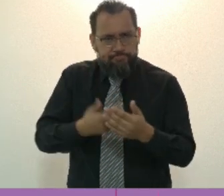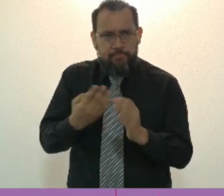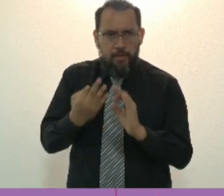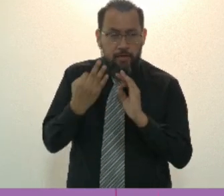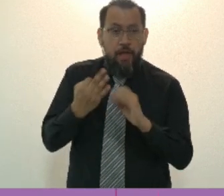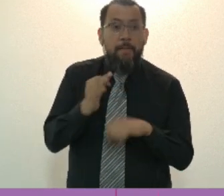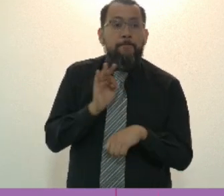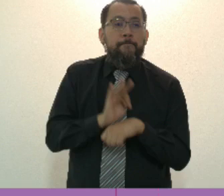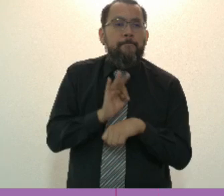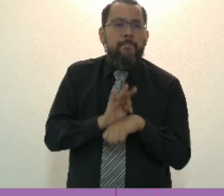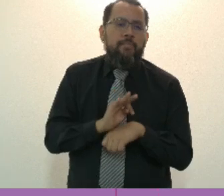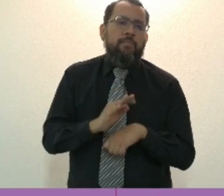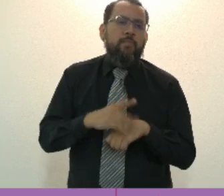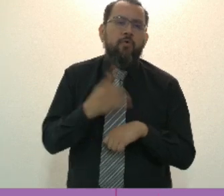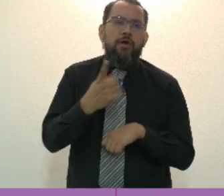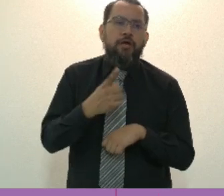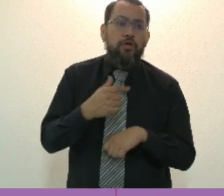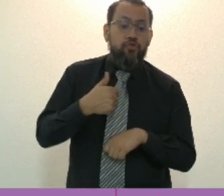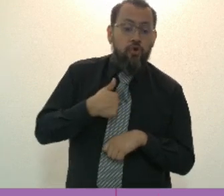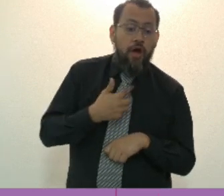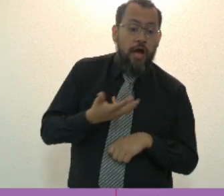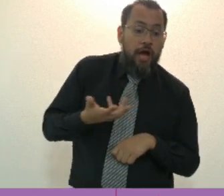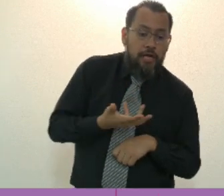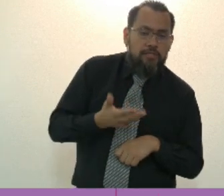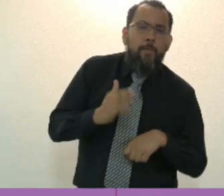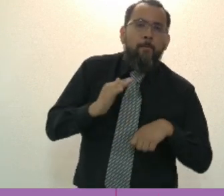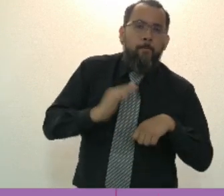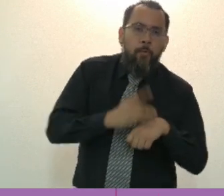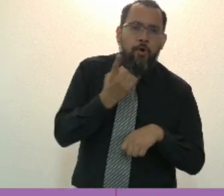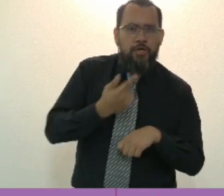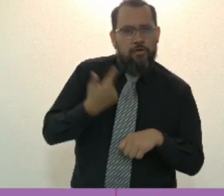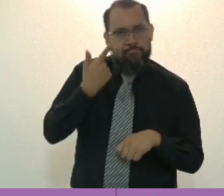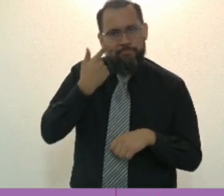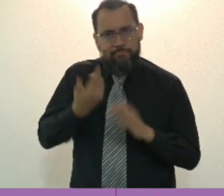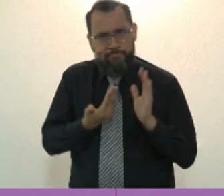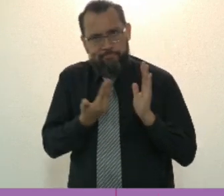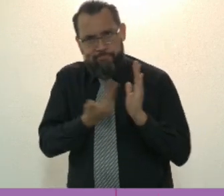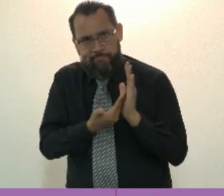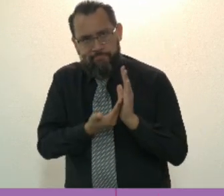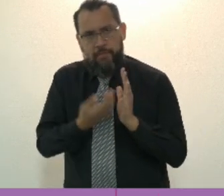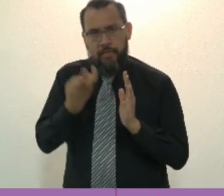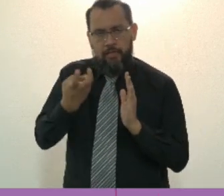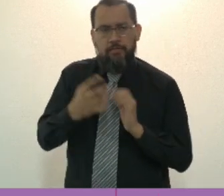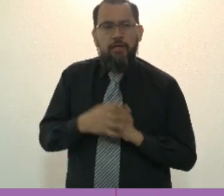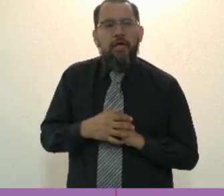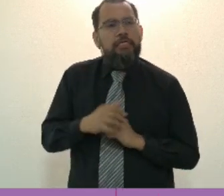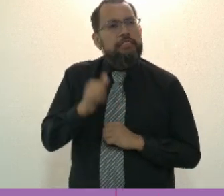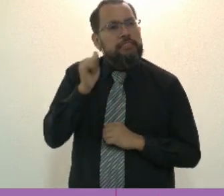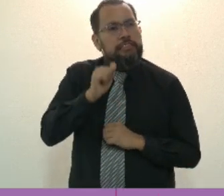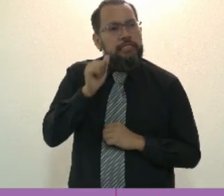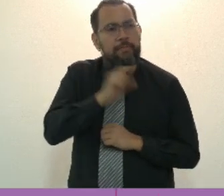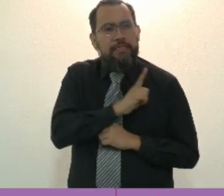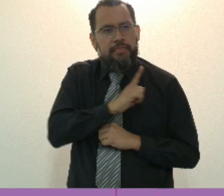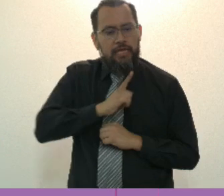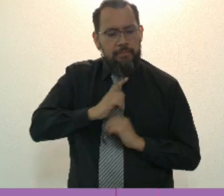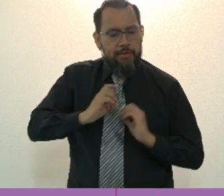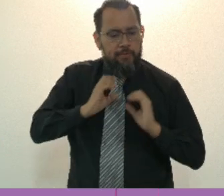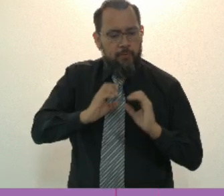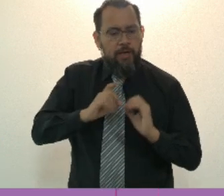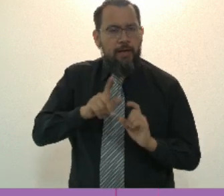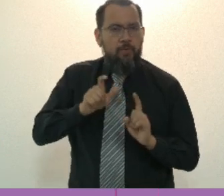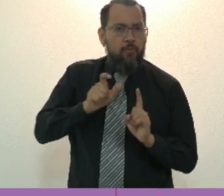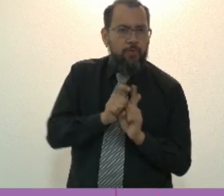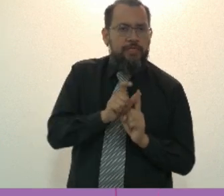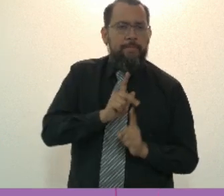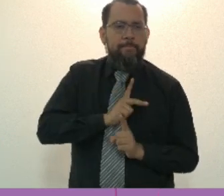para justificar aquella acción a lo que me refería yo hace un momento. O sea, tener un blindaje en mi actuación. No se